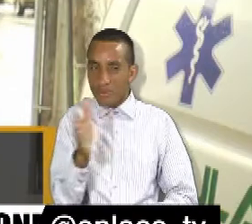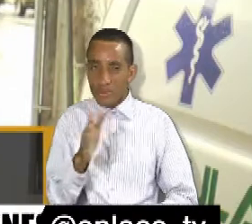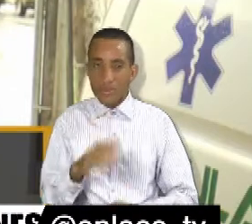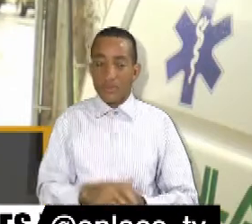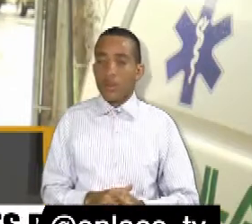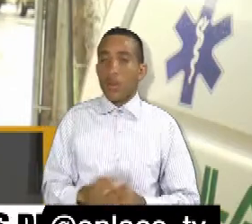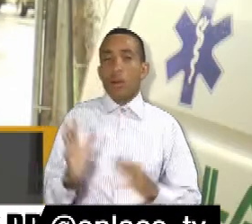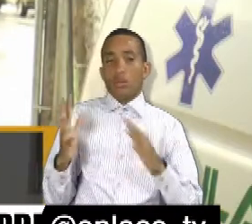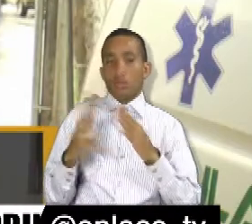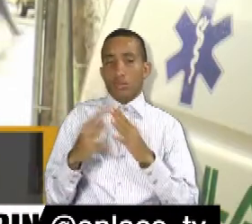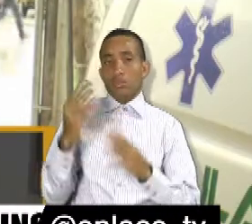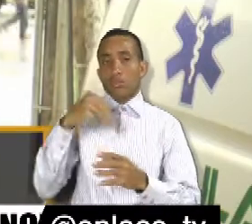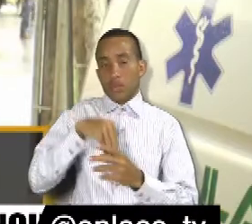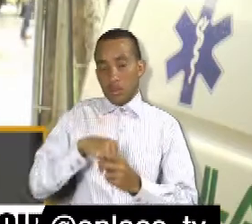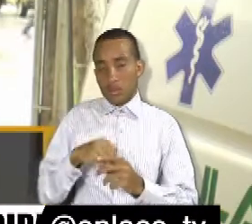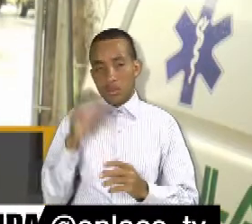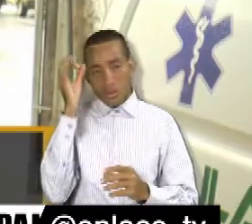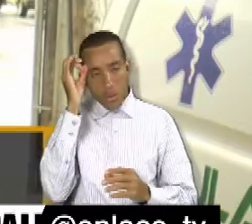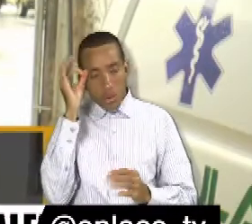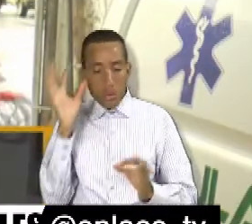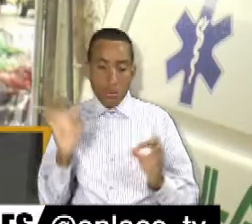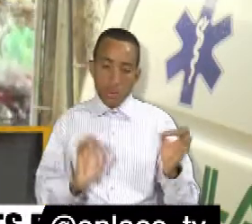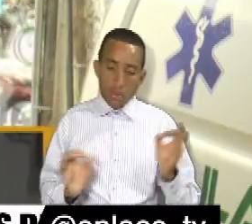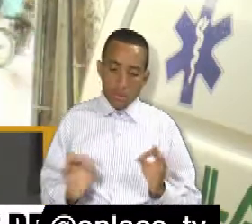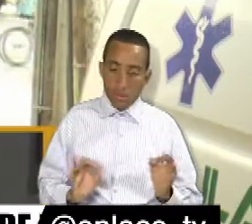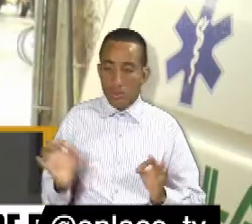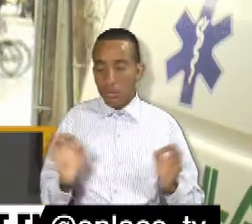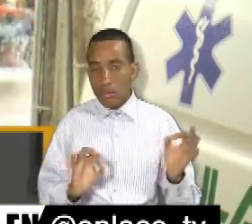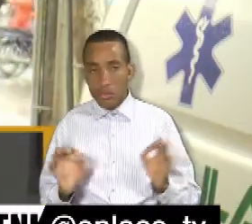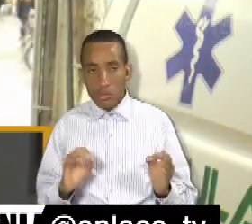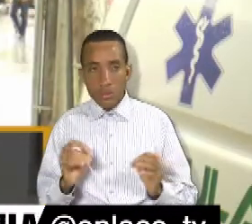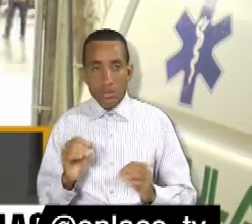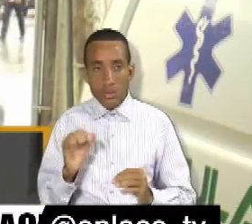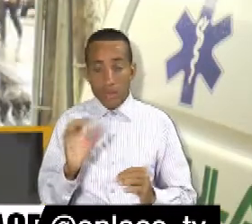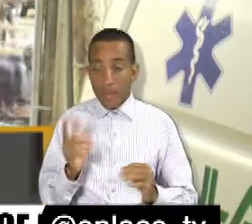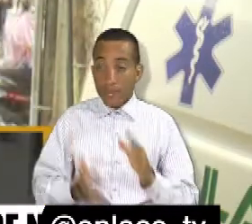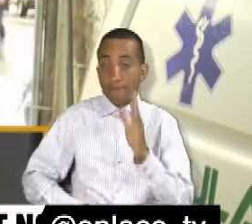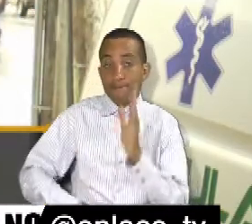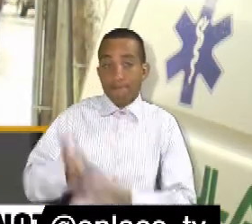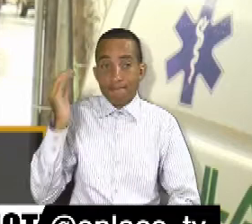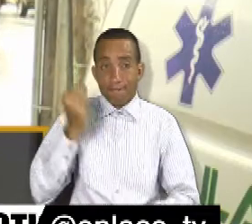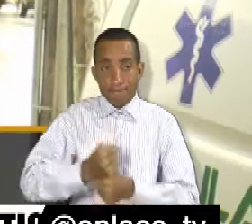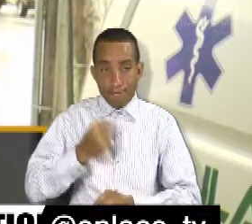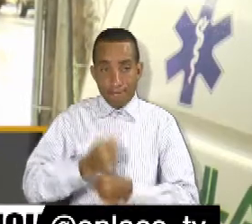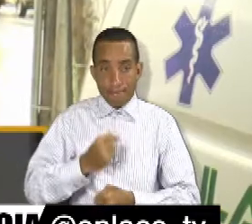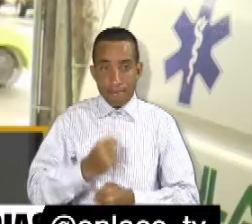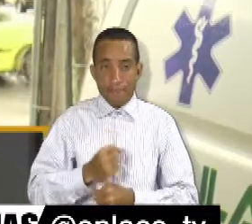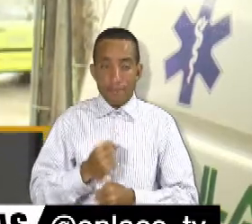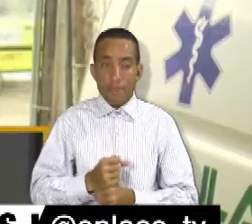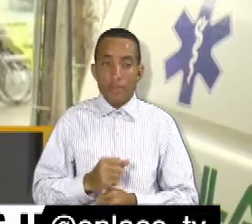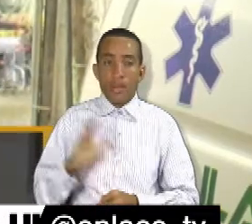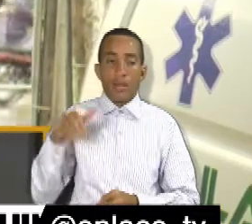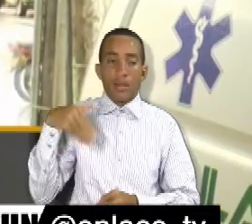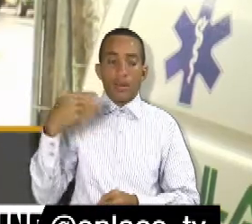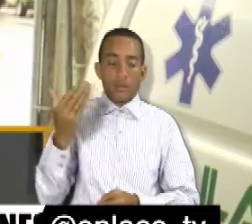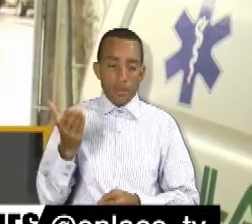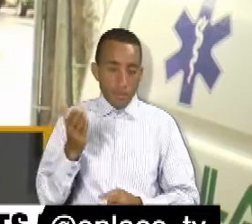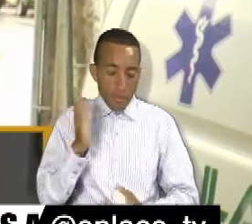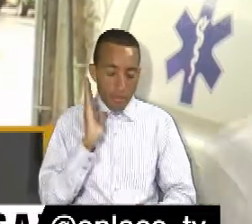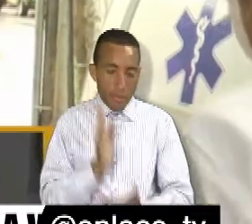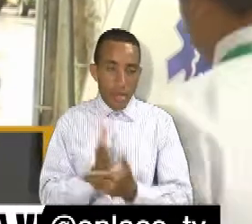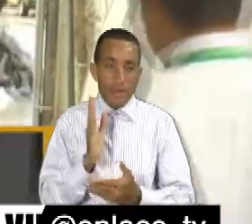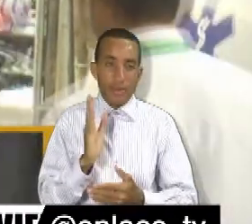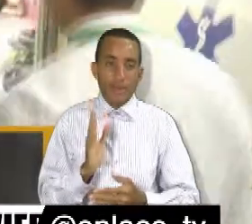casa, realizando, me imagino que las labores cotidianas, alistándose para salir a su trabajo, y pues se le genera la reacción.